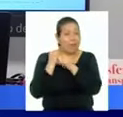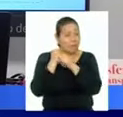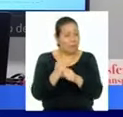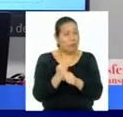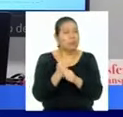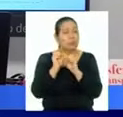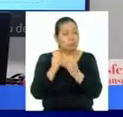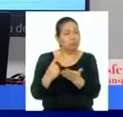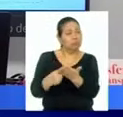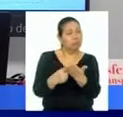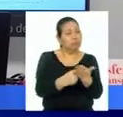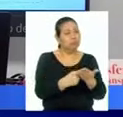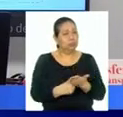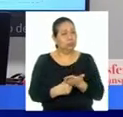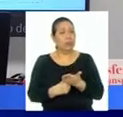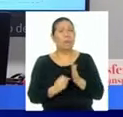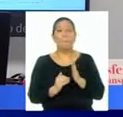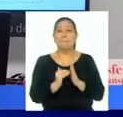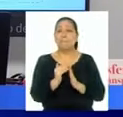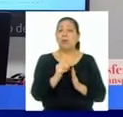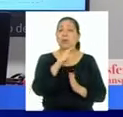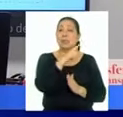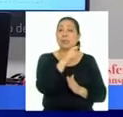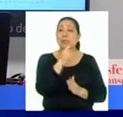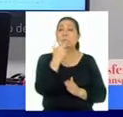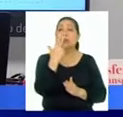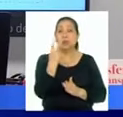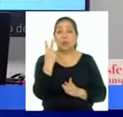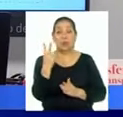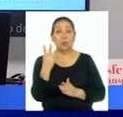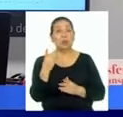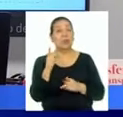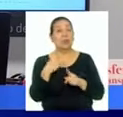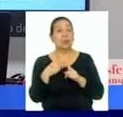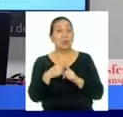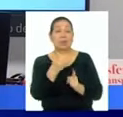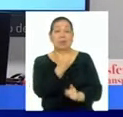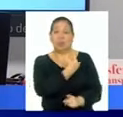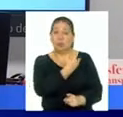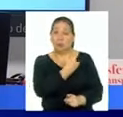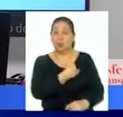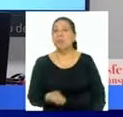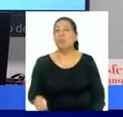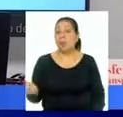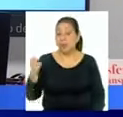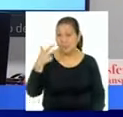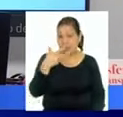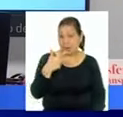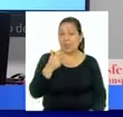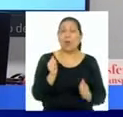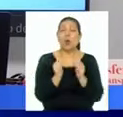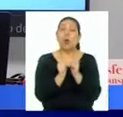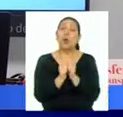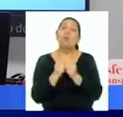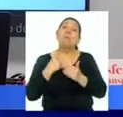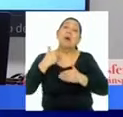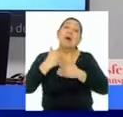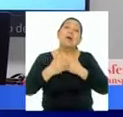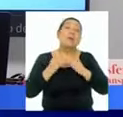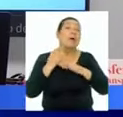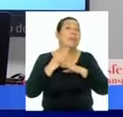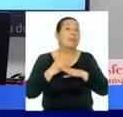un consenso, como les digo, de más de 132 instituciones. Un tercer elemento tiene que ver con los avances en